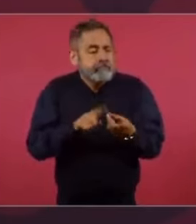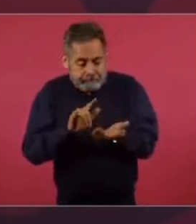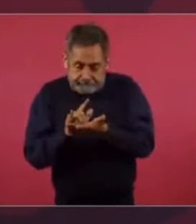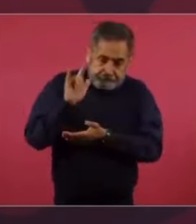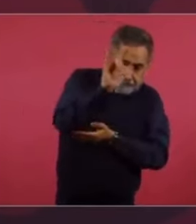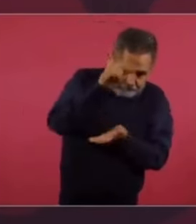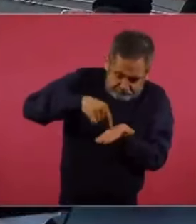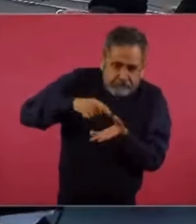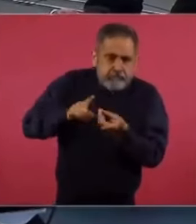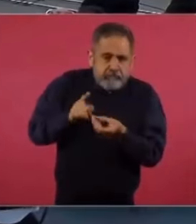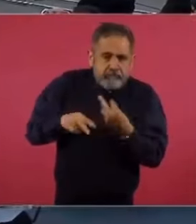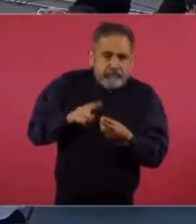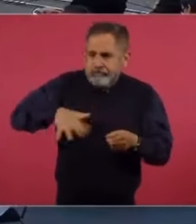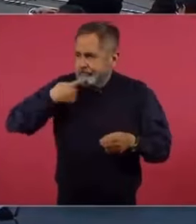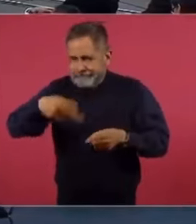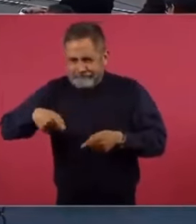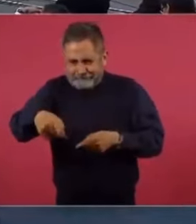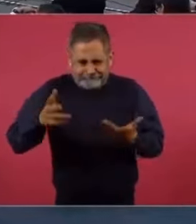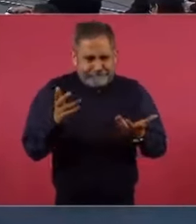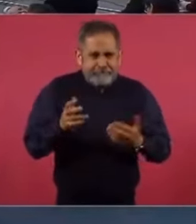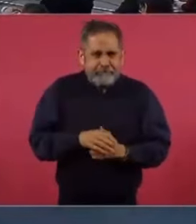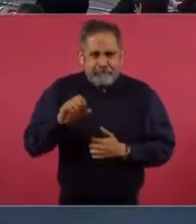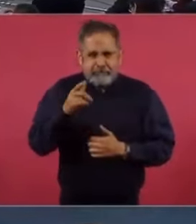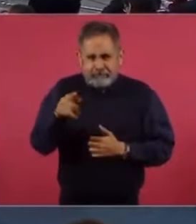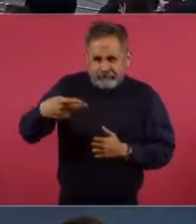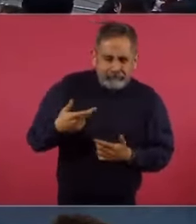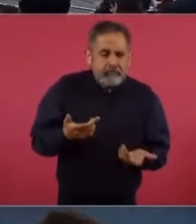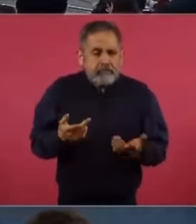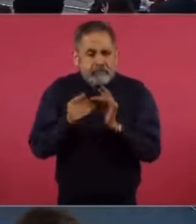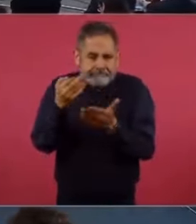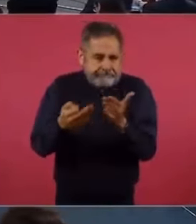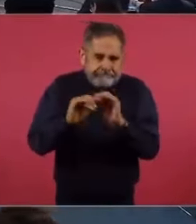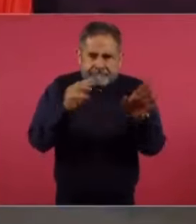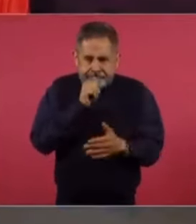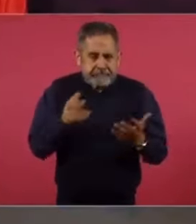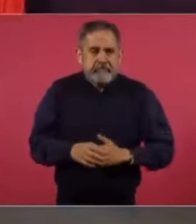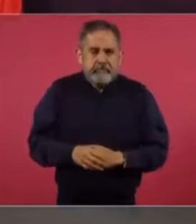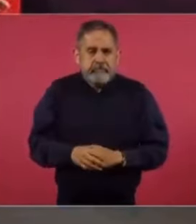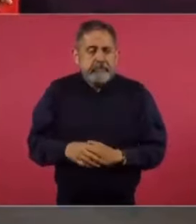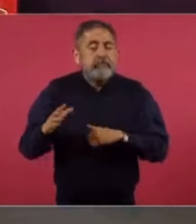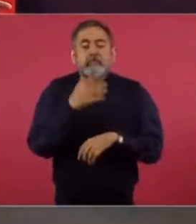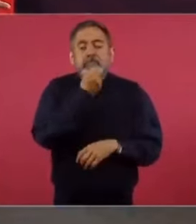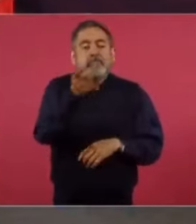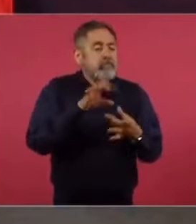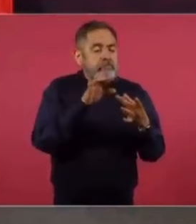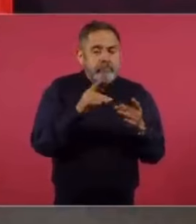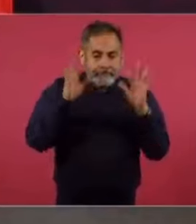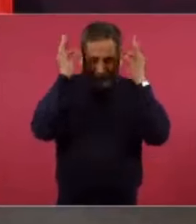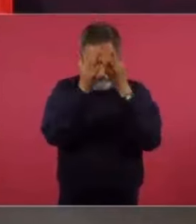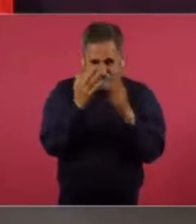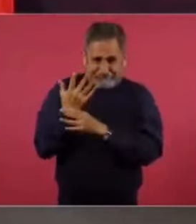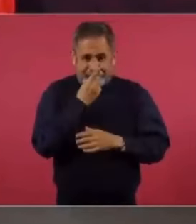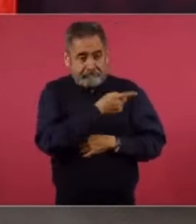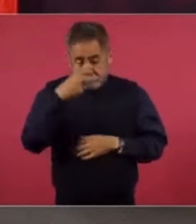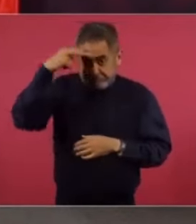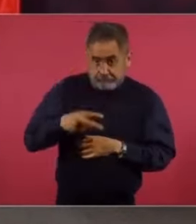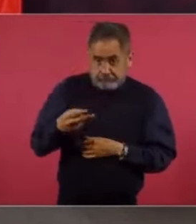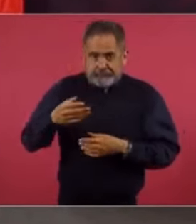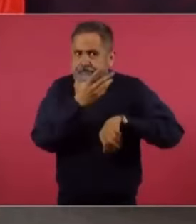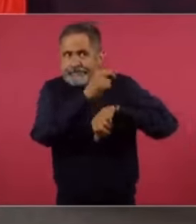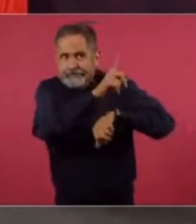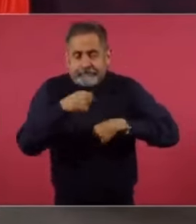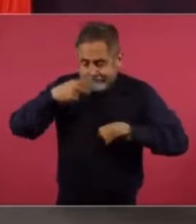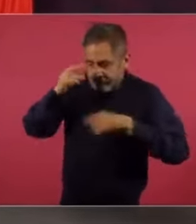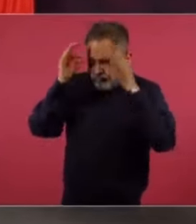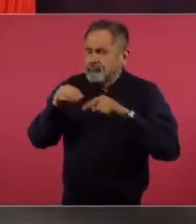salieron. Lo que Sheila aquí nos preguntaba. Porque originalmente mandaron de migración de México, eso no es de Estados